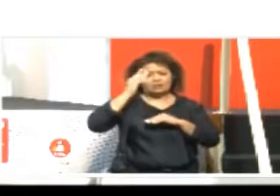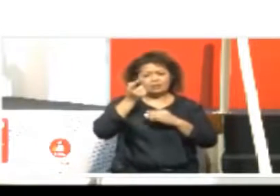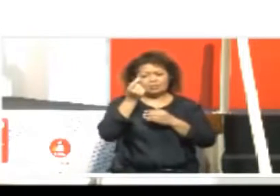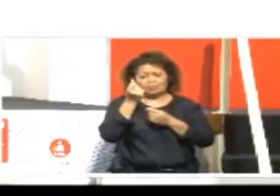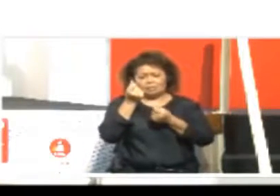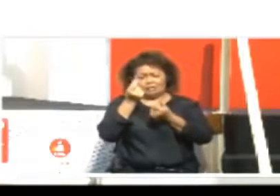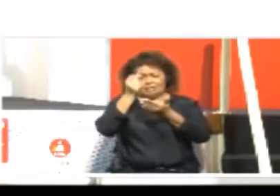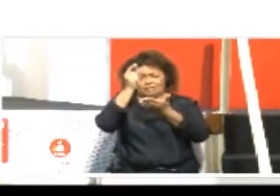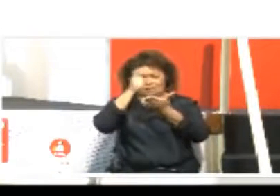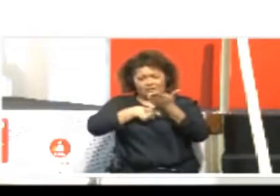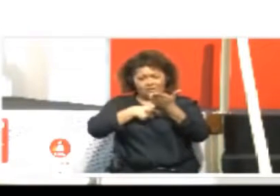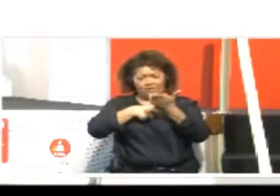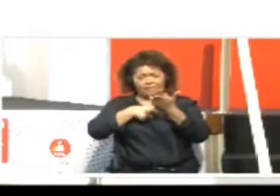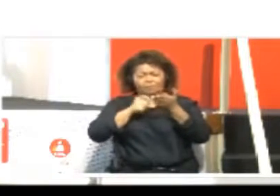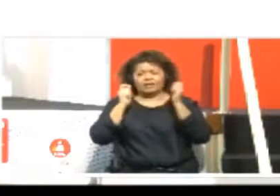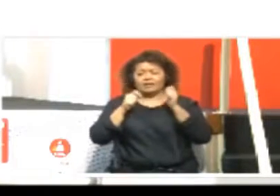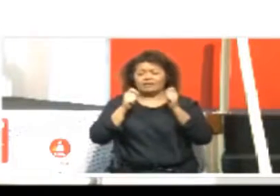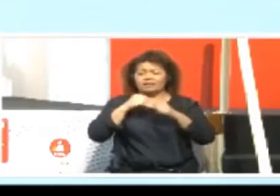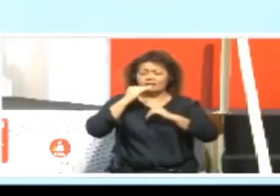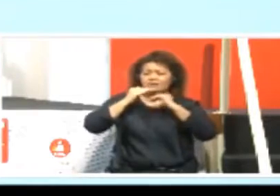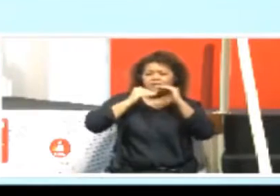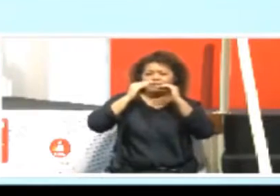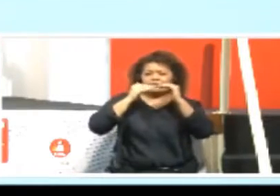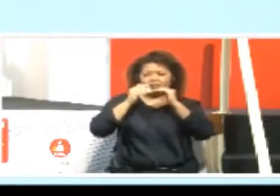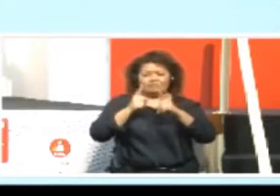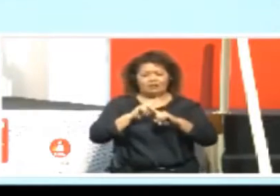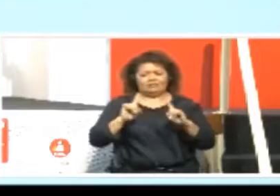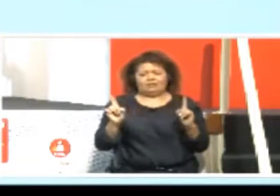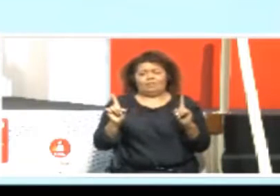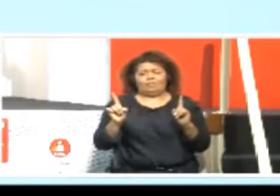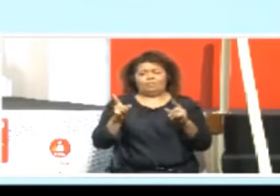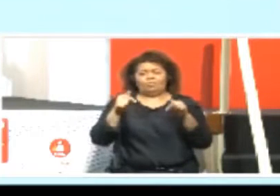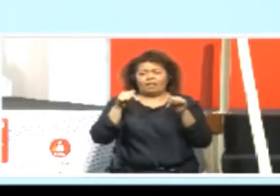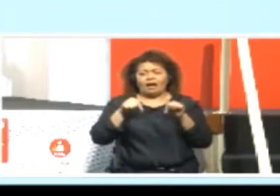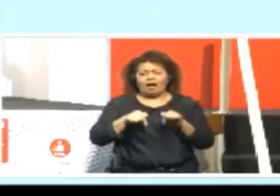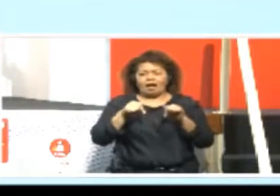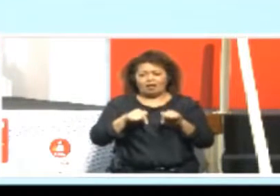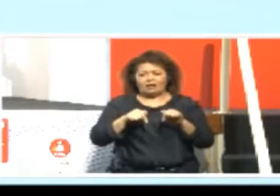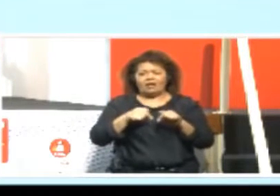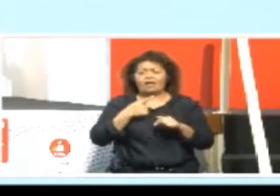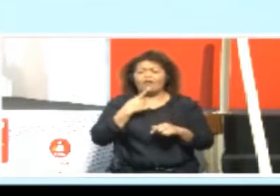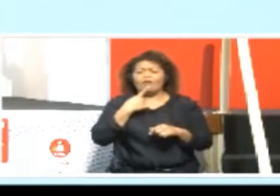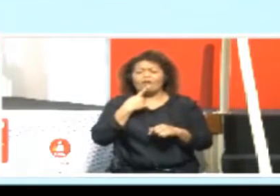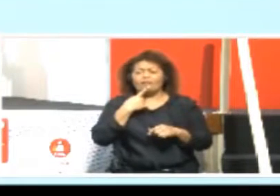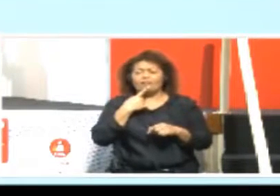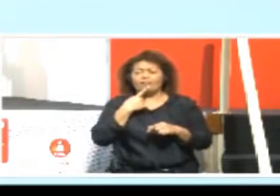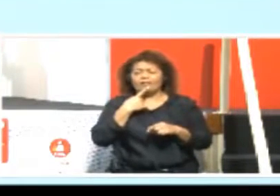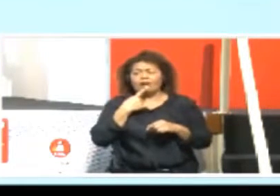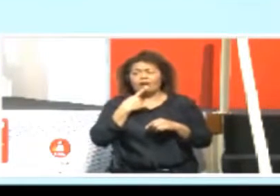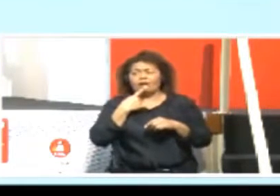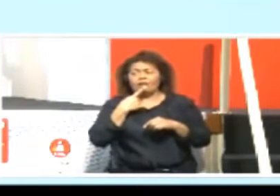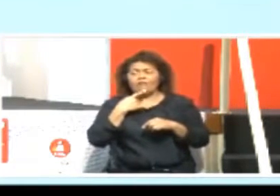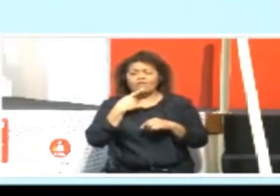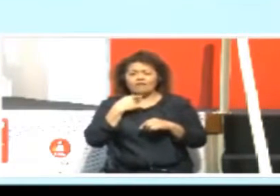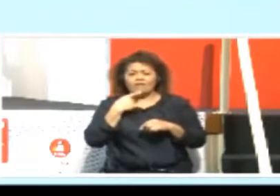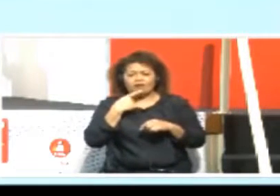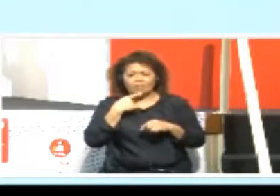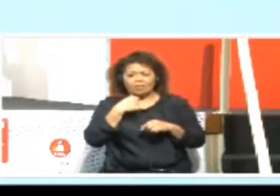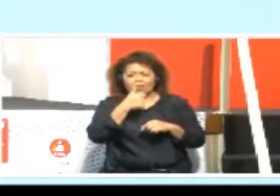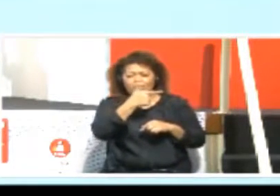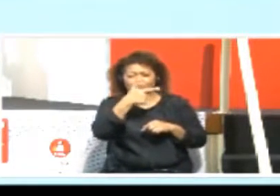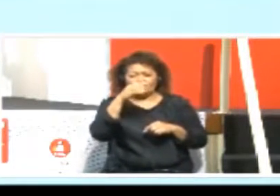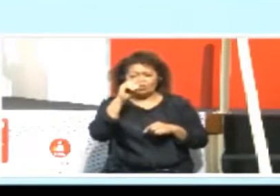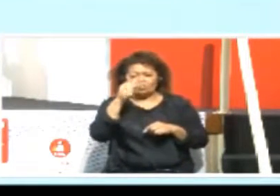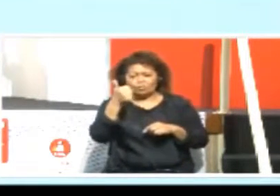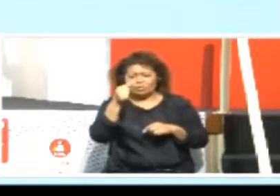horizontal perpendicular en rojo fue cuando la política se pasó en el 2011. Y vemos que después del 2011, 2012 hasta